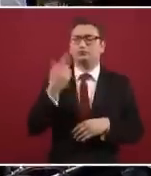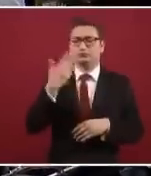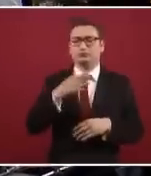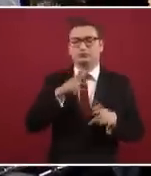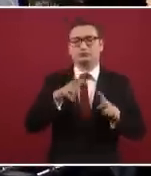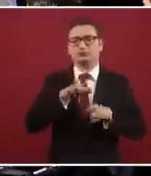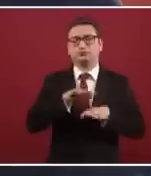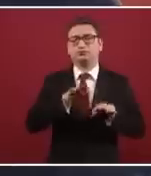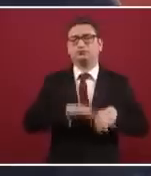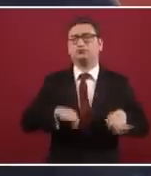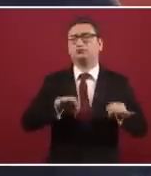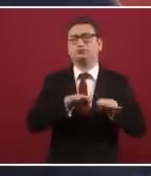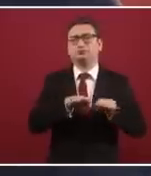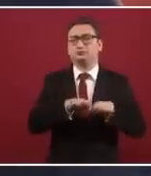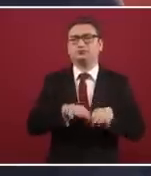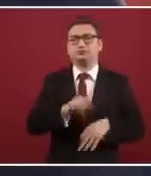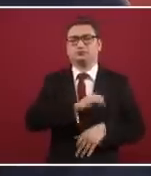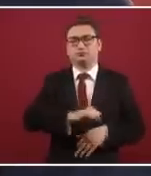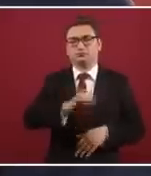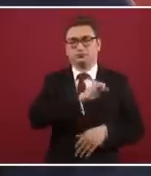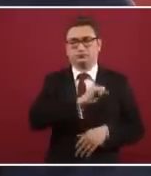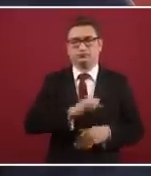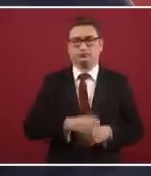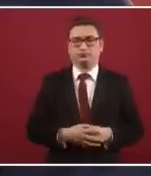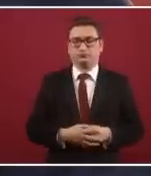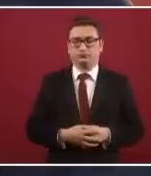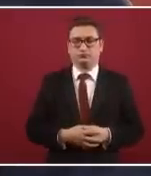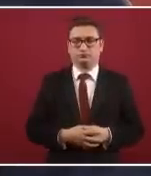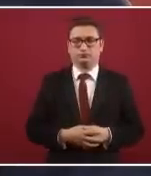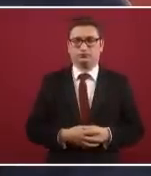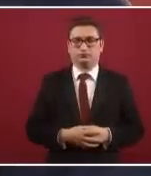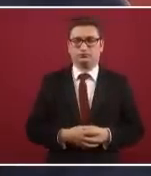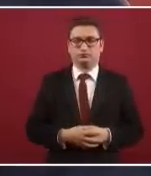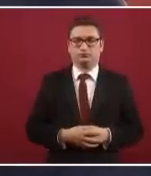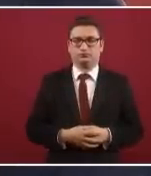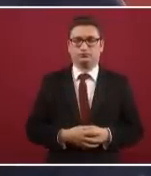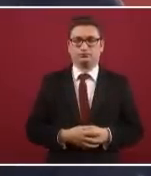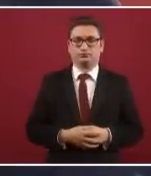salud. Y además,